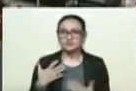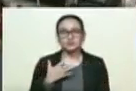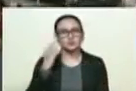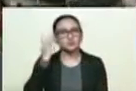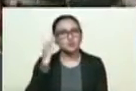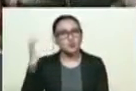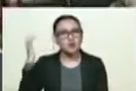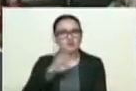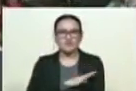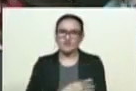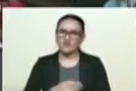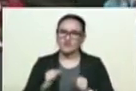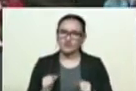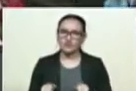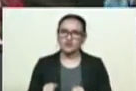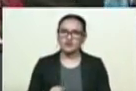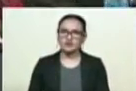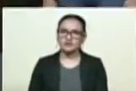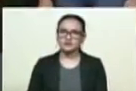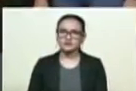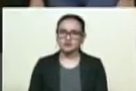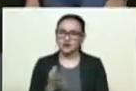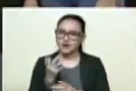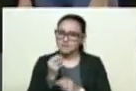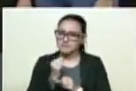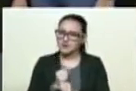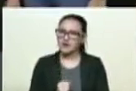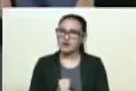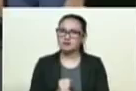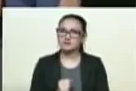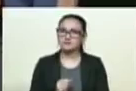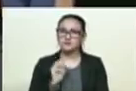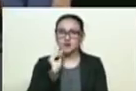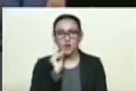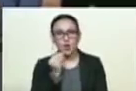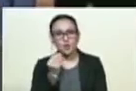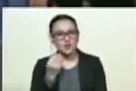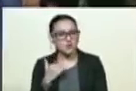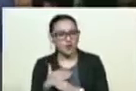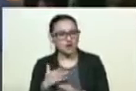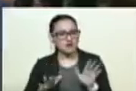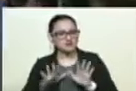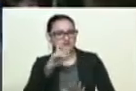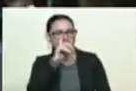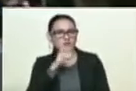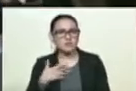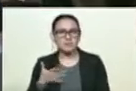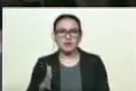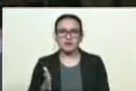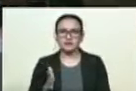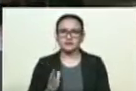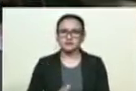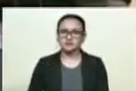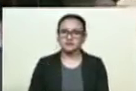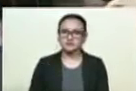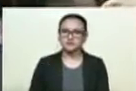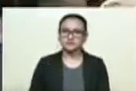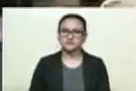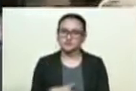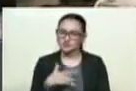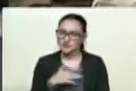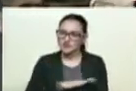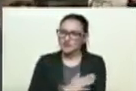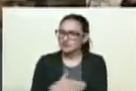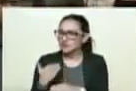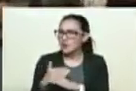la fuerza, la esperanza de un joven de 15 años. Yo siento la fuerza de